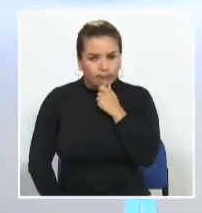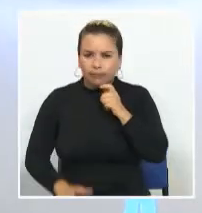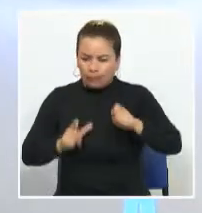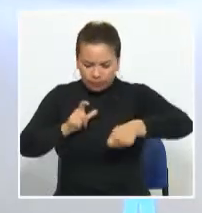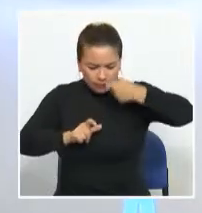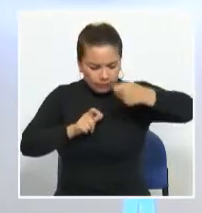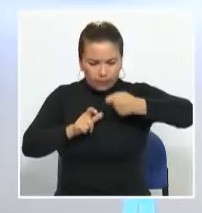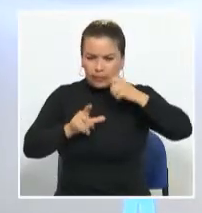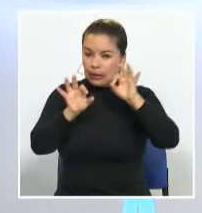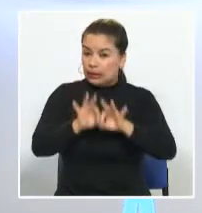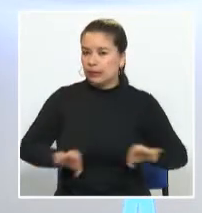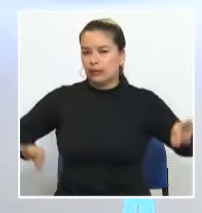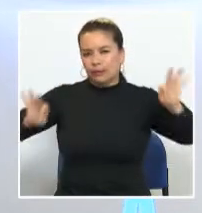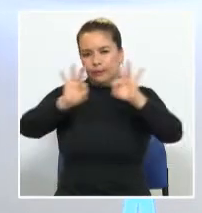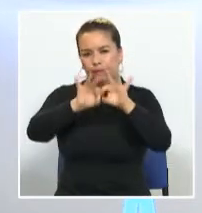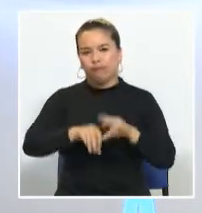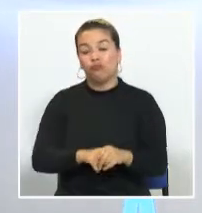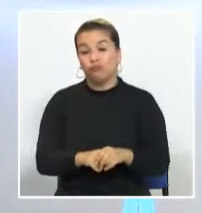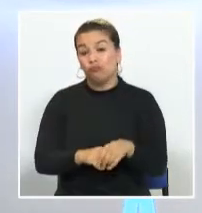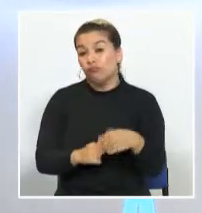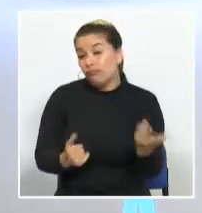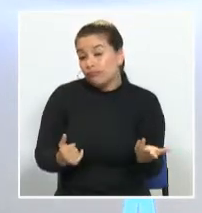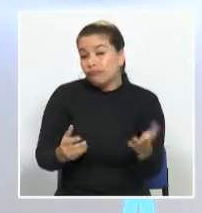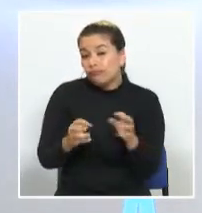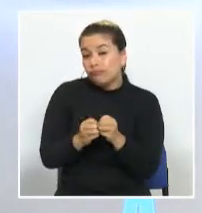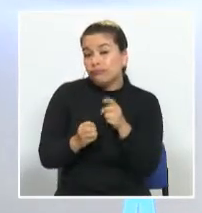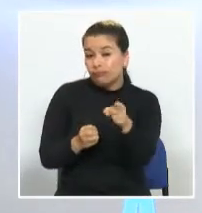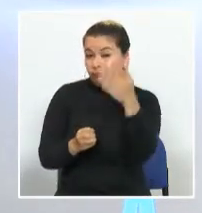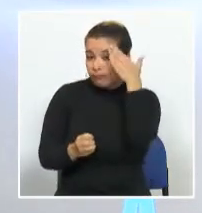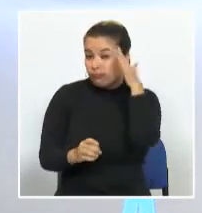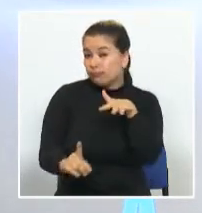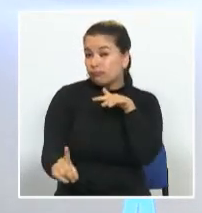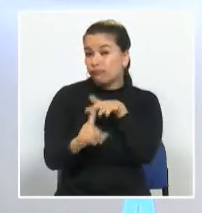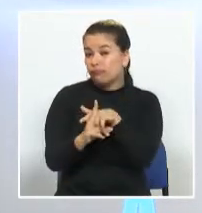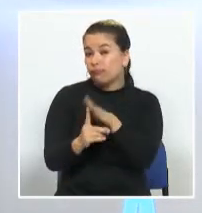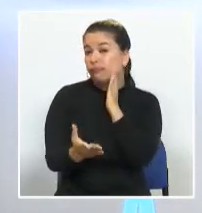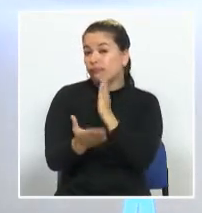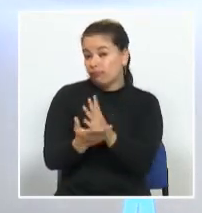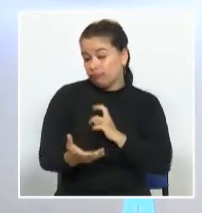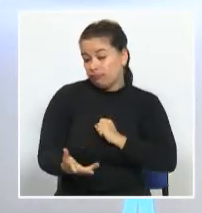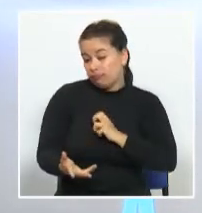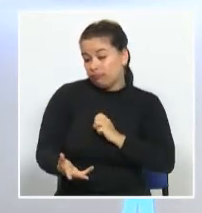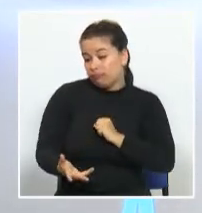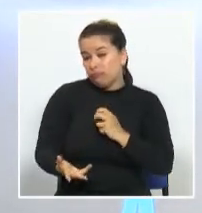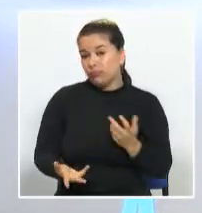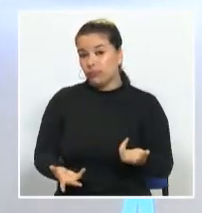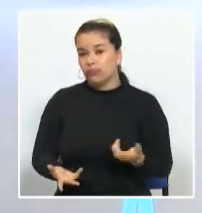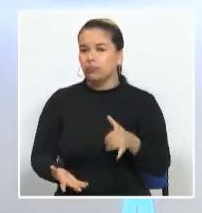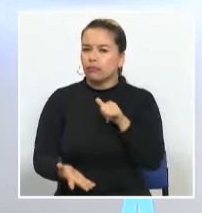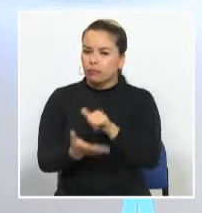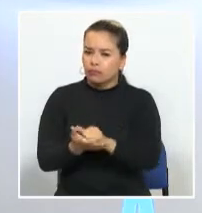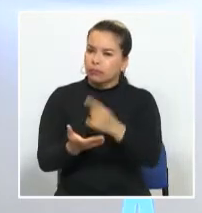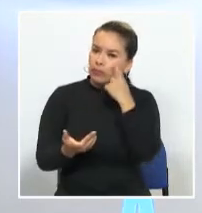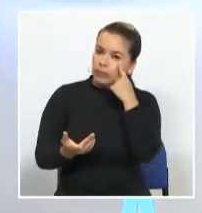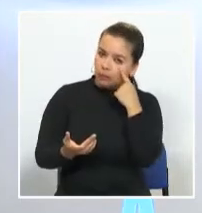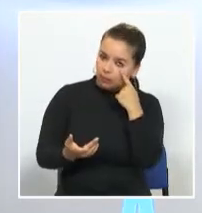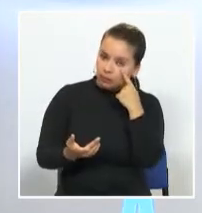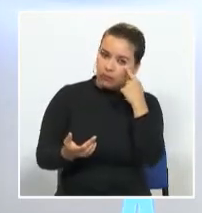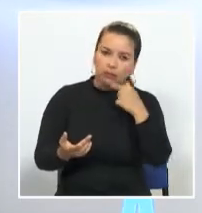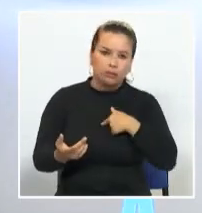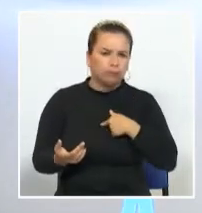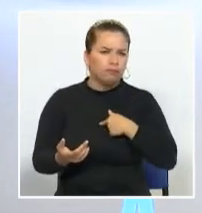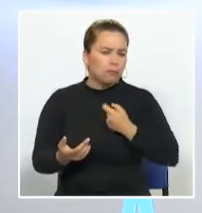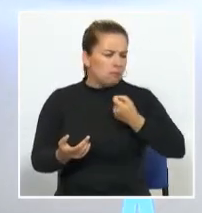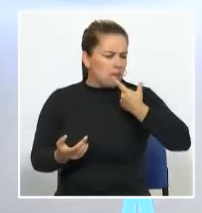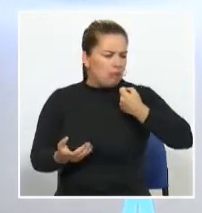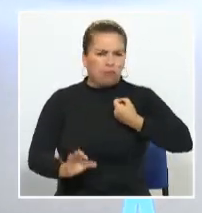en este tipo de patologías y que a la final van a afectar mucho a nuestro corazón. Por eso, por más de que nos tomemos los mejores